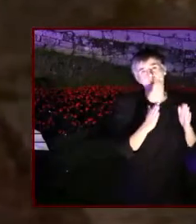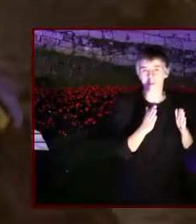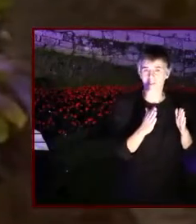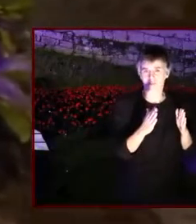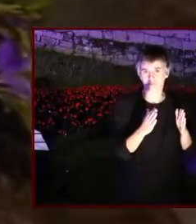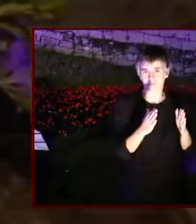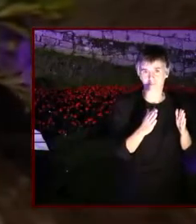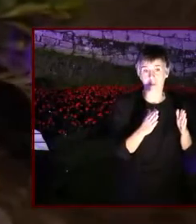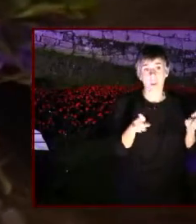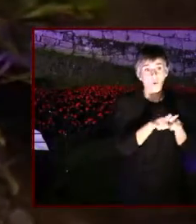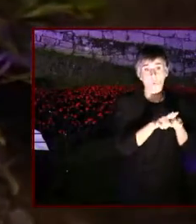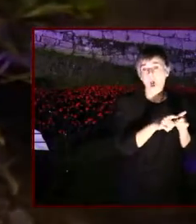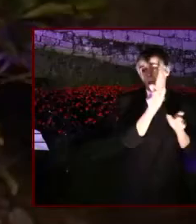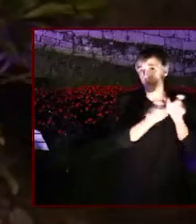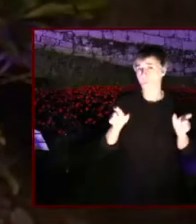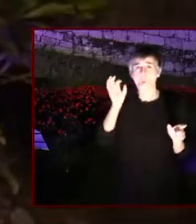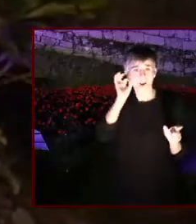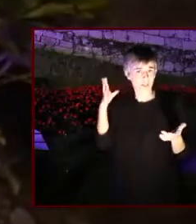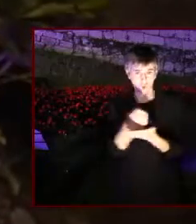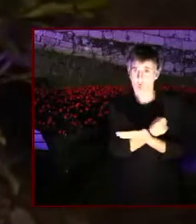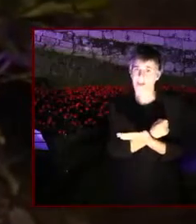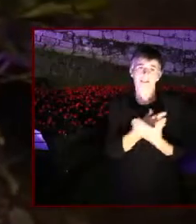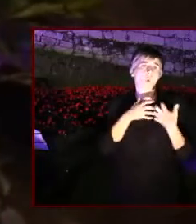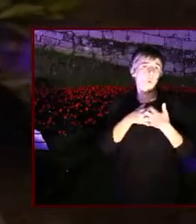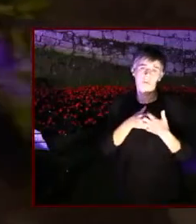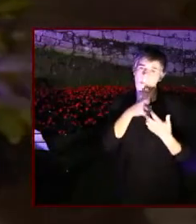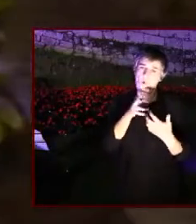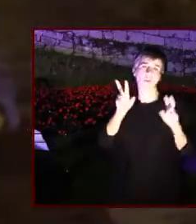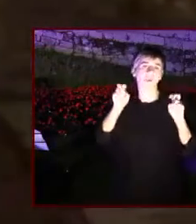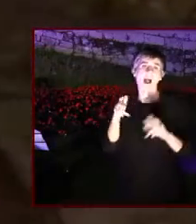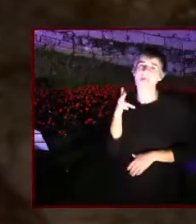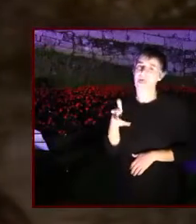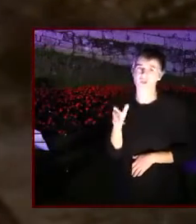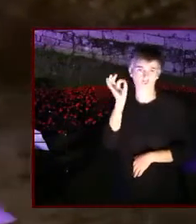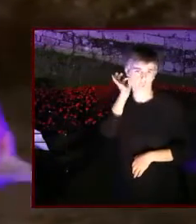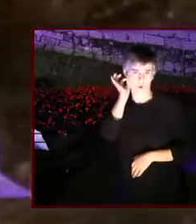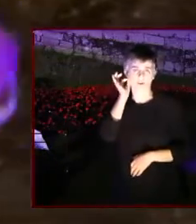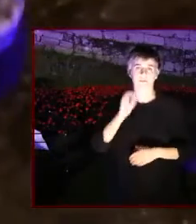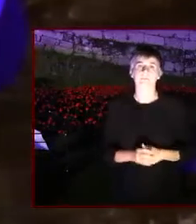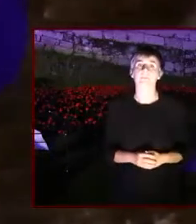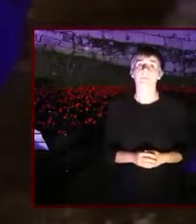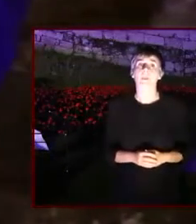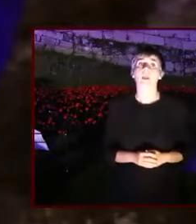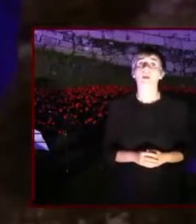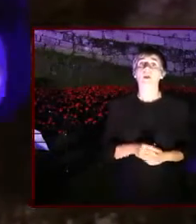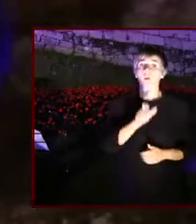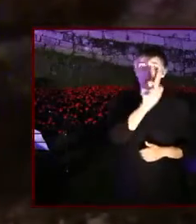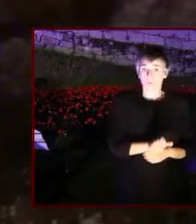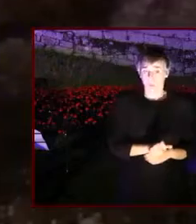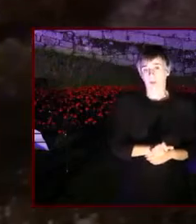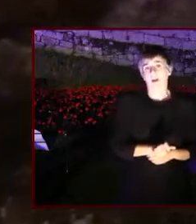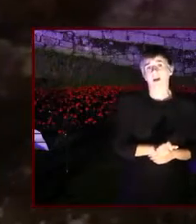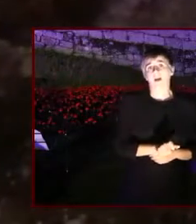que, como ela, loitaron polos dereitos das mulleres. Unha das mentoras, Waiza, é